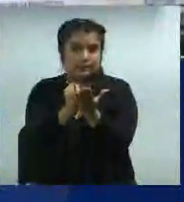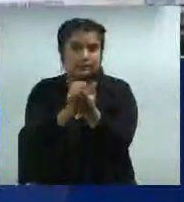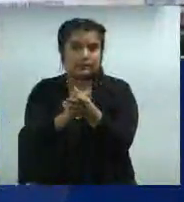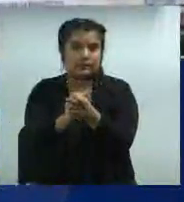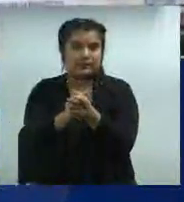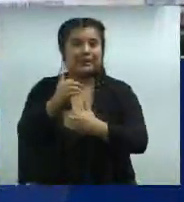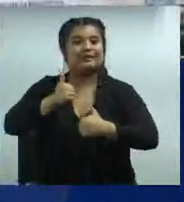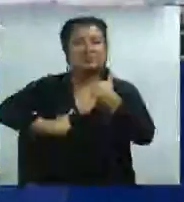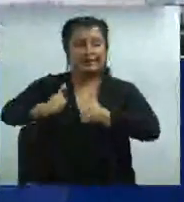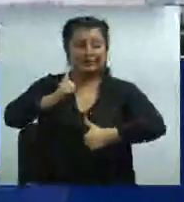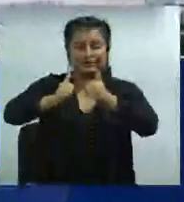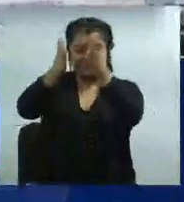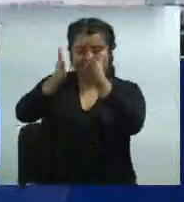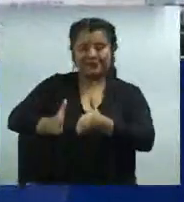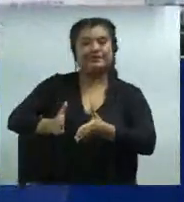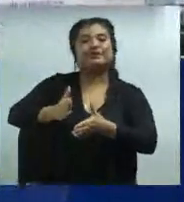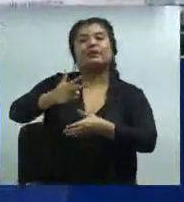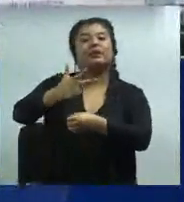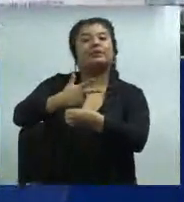Artistas Guatemaltecos.